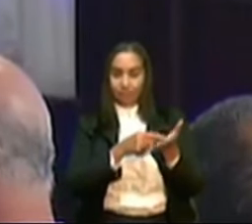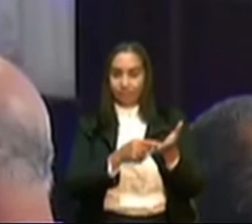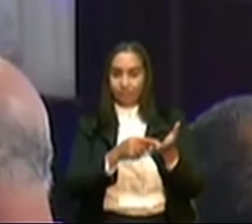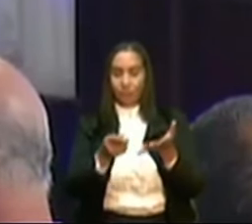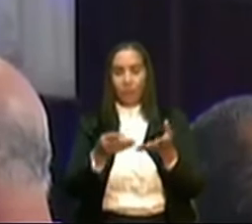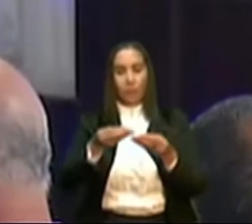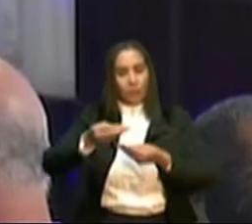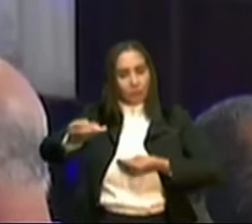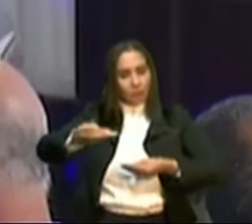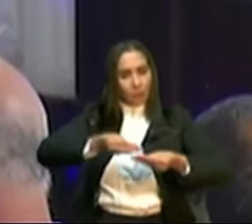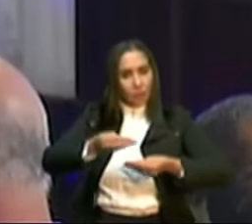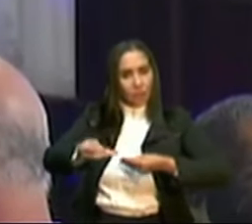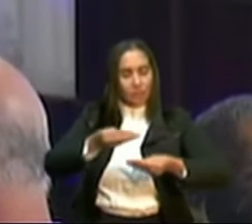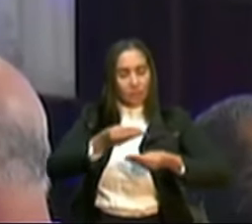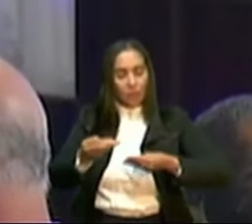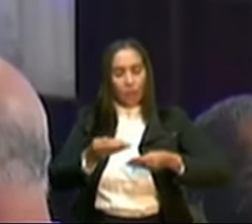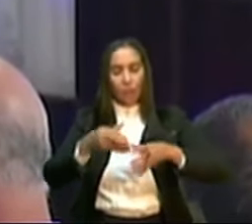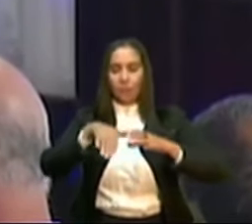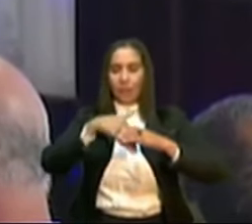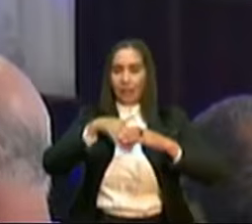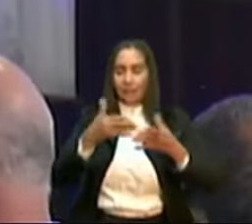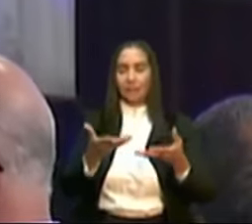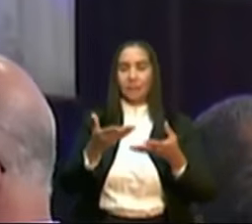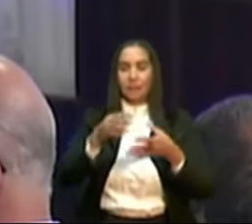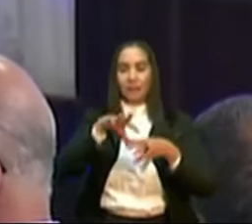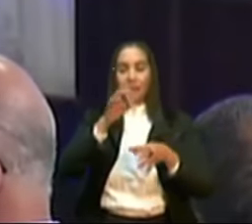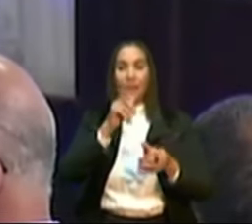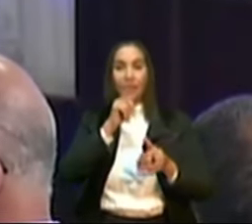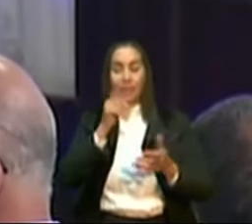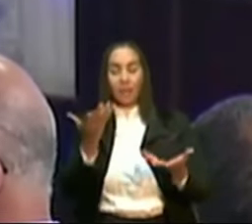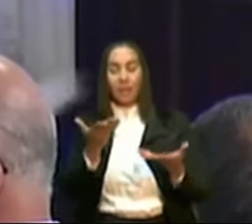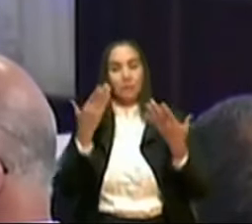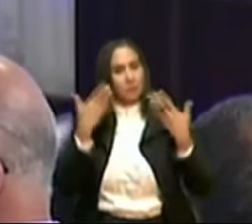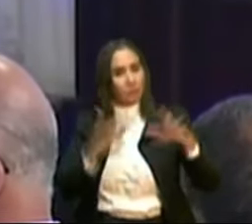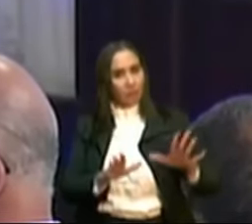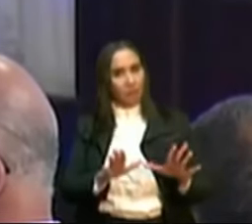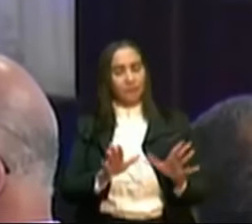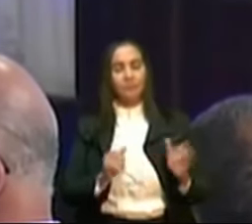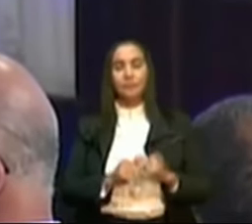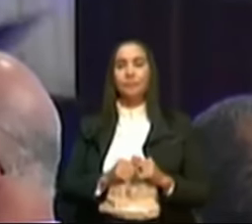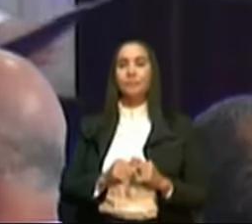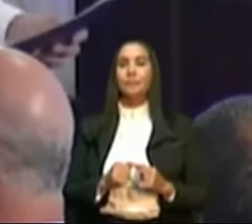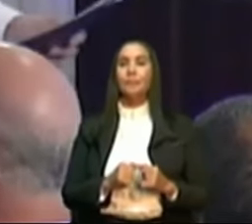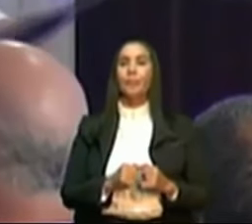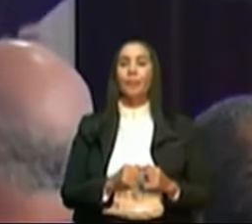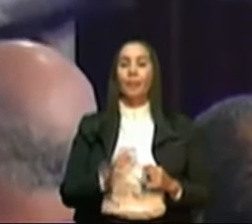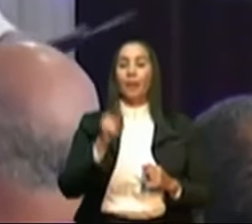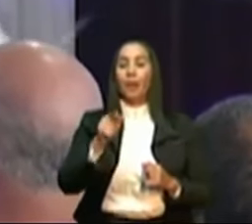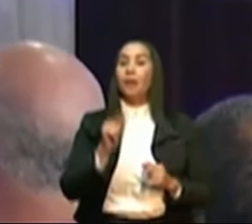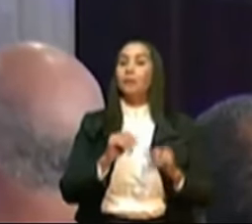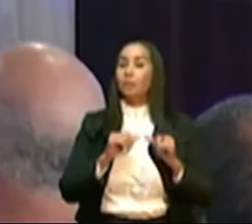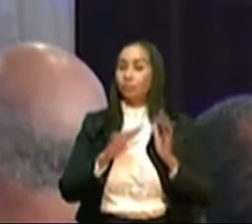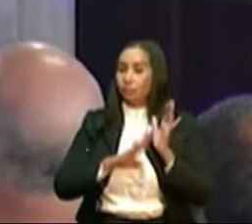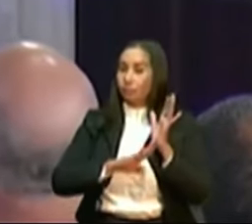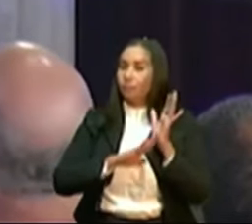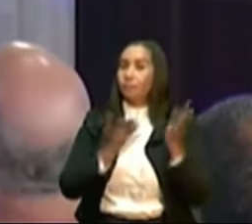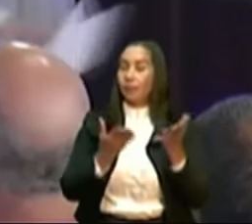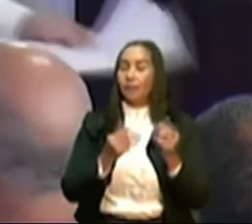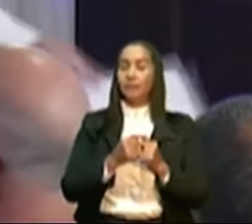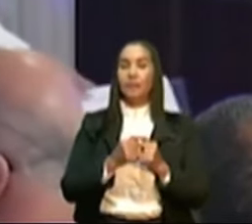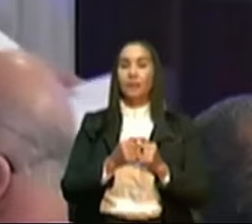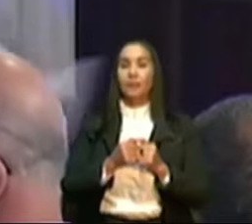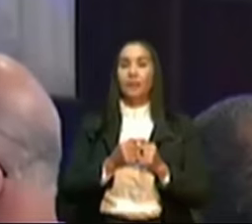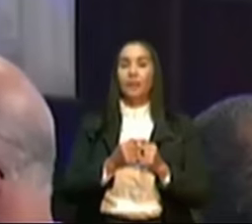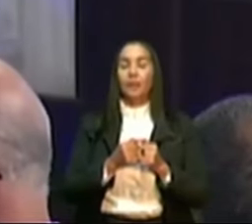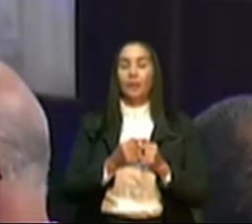donde acordamos que se iba a licitar la parte de la obra civil, lo cual ya le hicimos. Eso es, ha sido un gran avance, y por eso